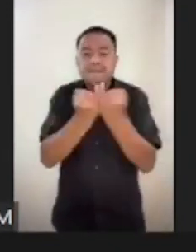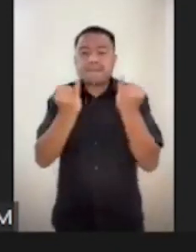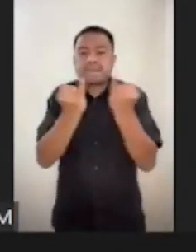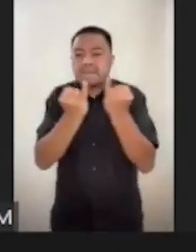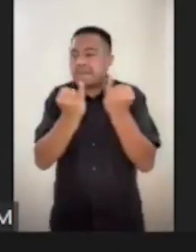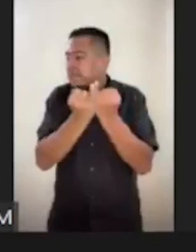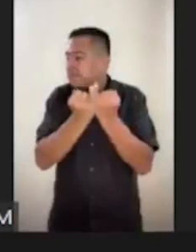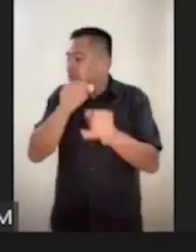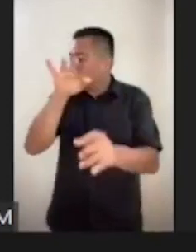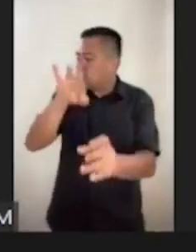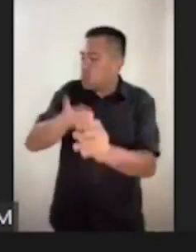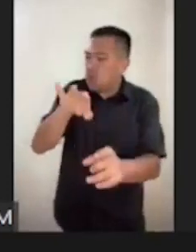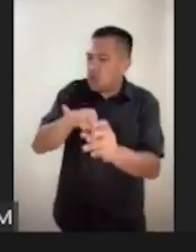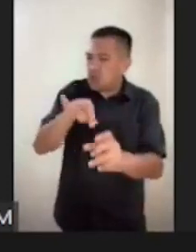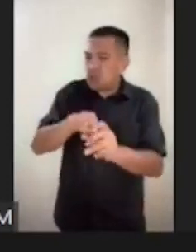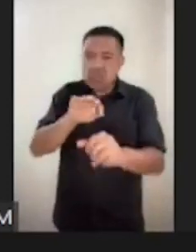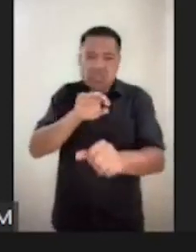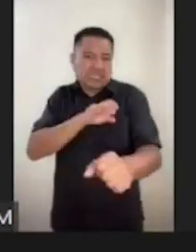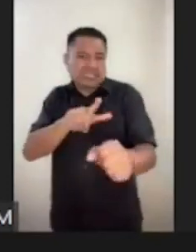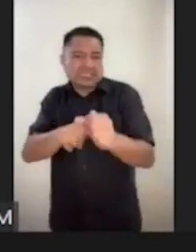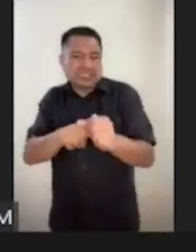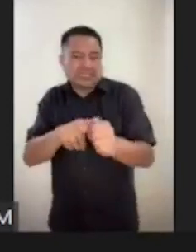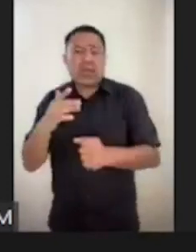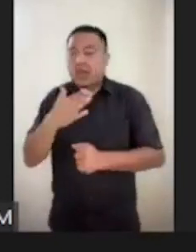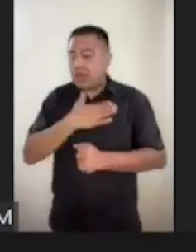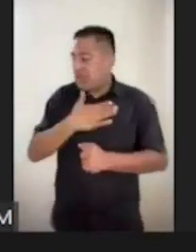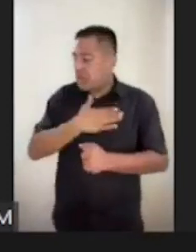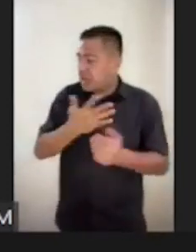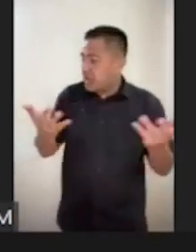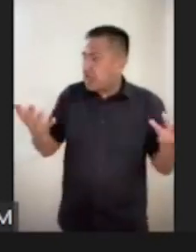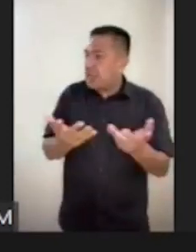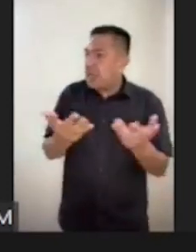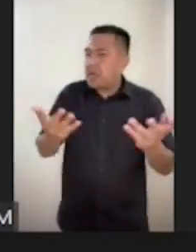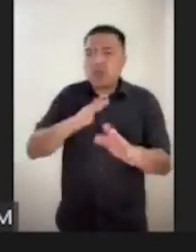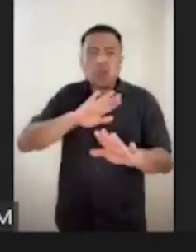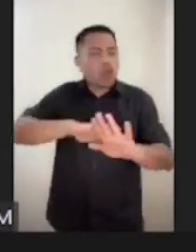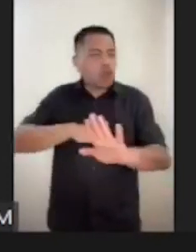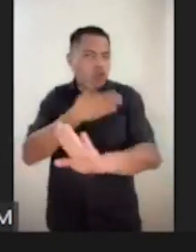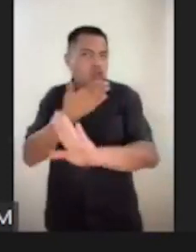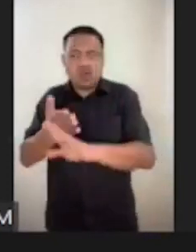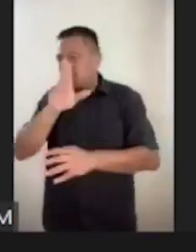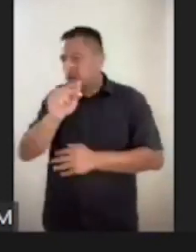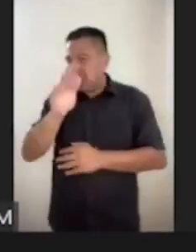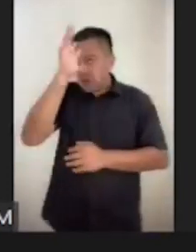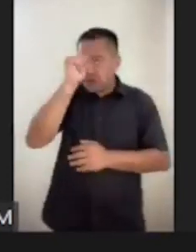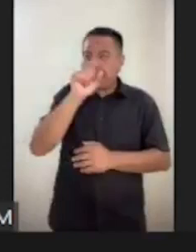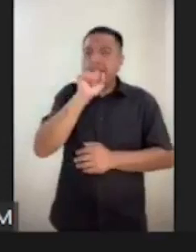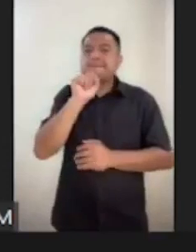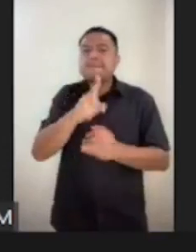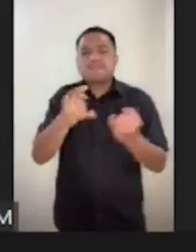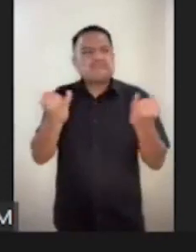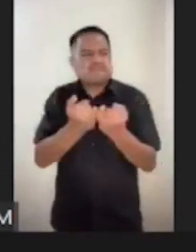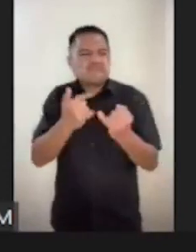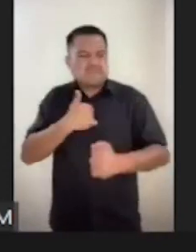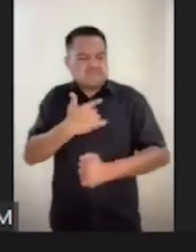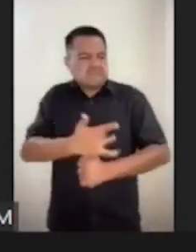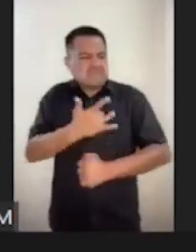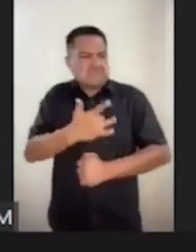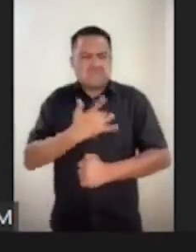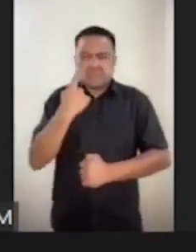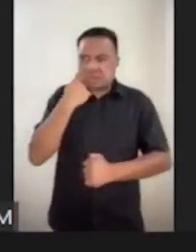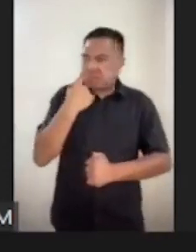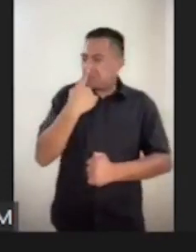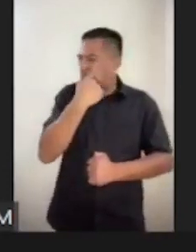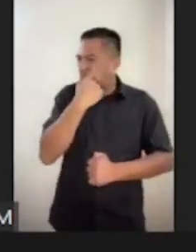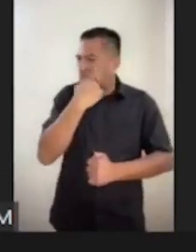el voto particular que adelanto será en contra, también me resulta muy,